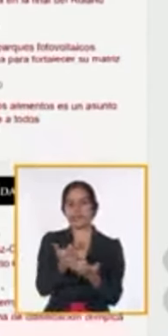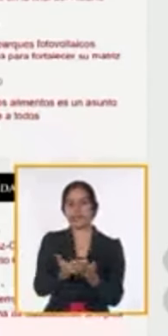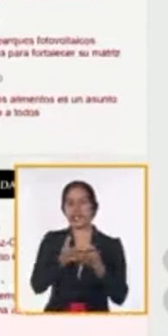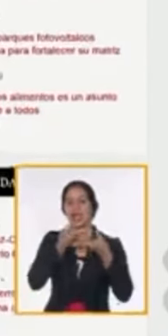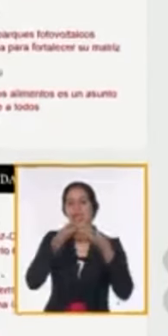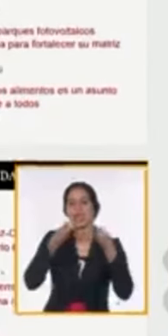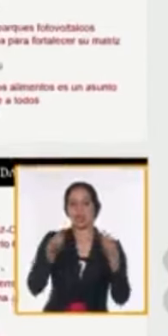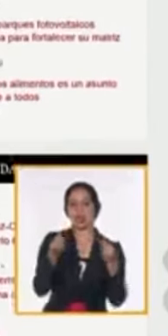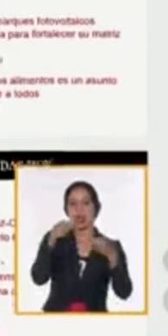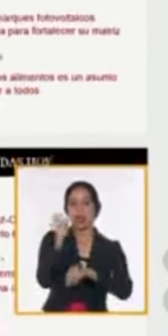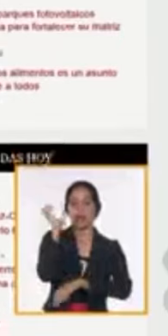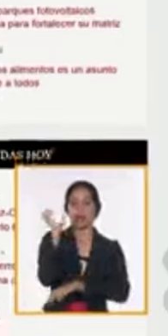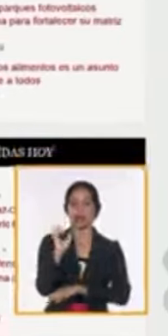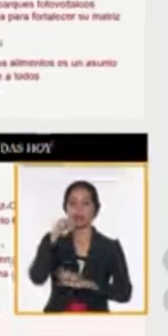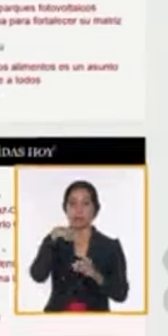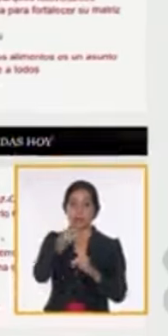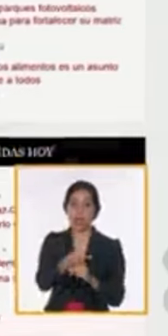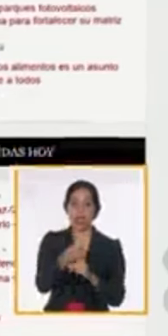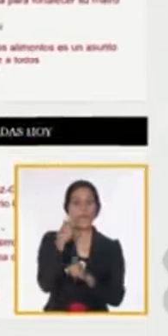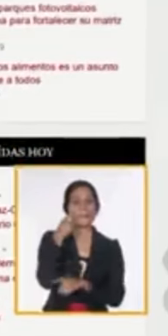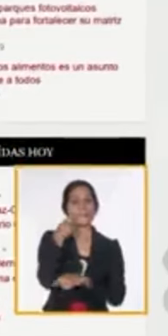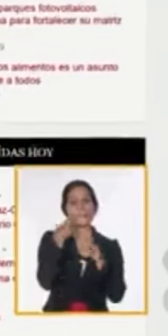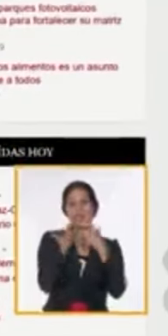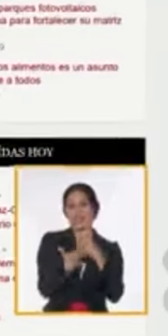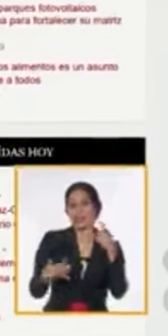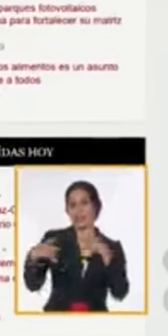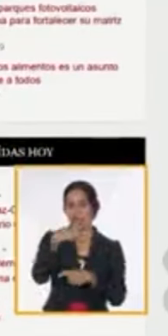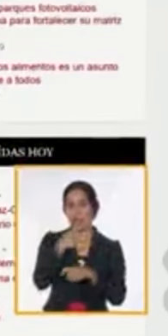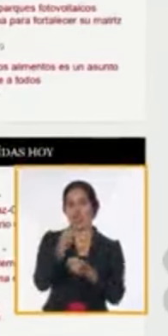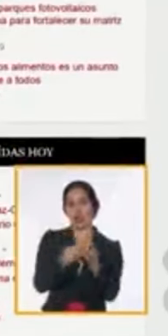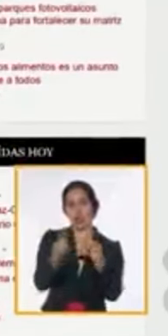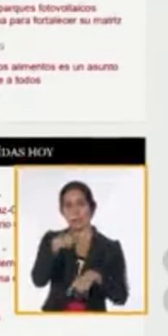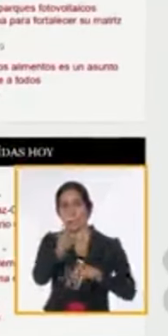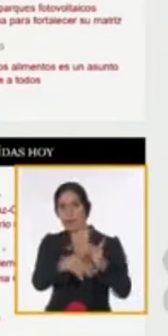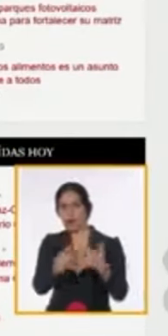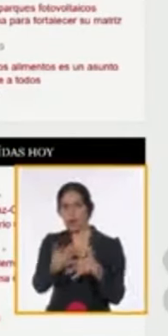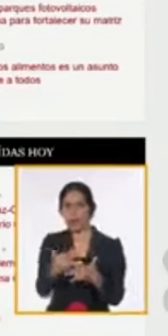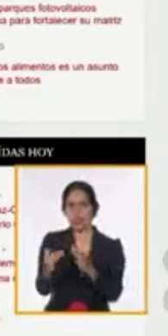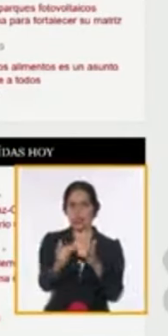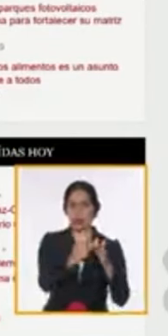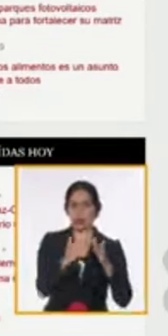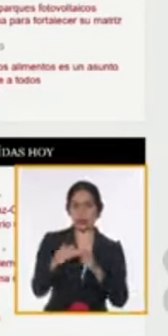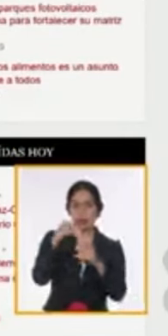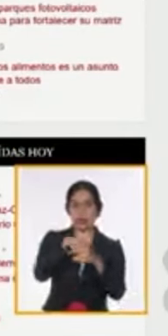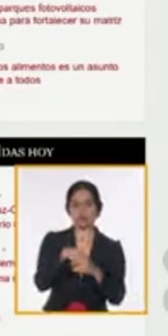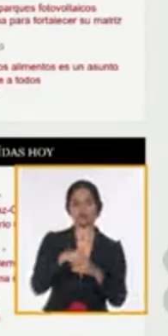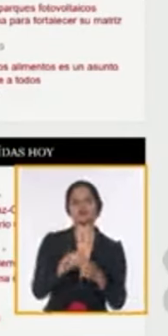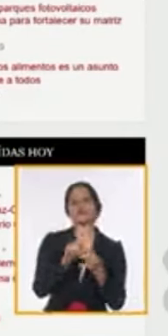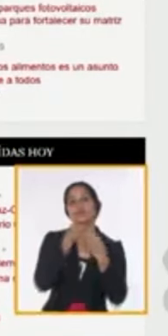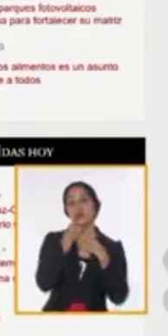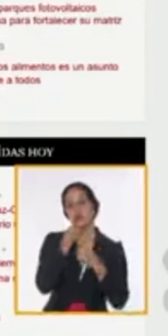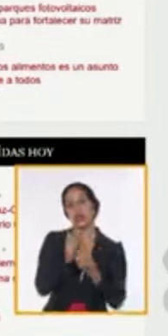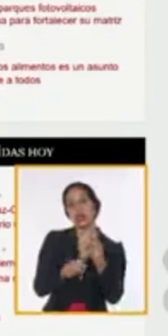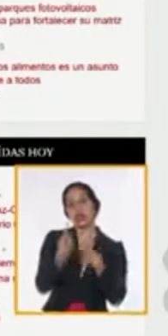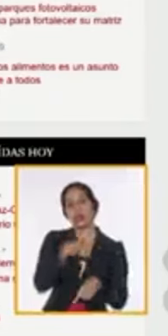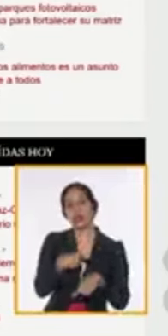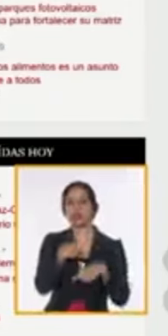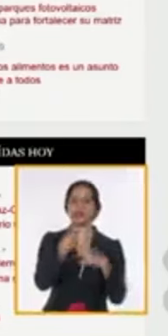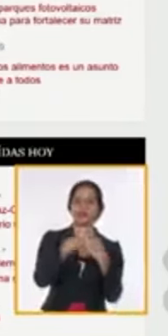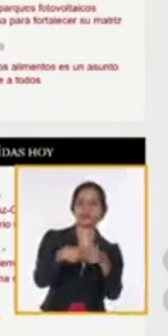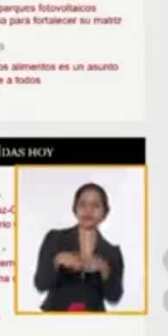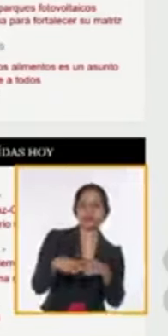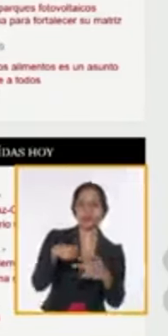presidente indagó sobre los principales problemas que tiene aún la comunidad y las posibles soluciones. Esta es la quinta